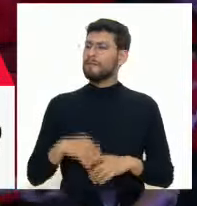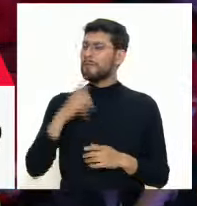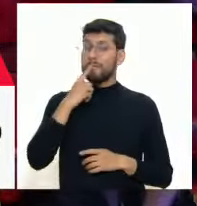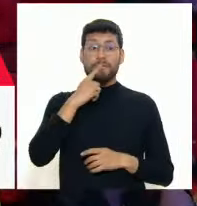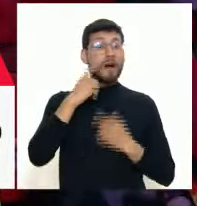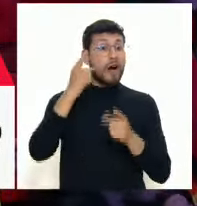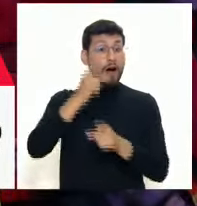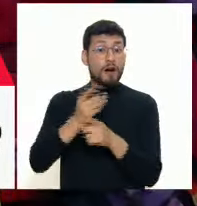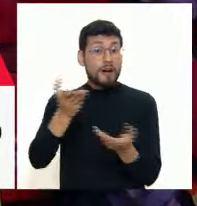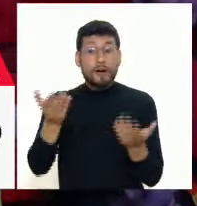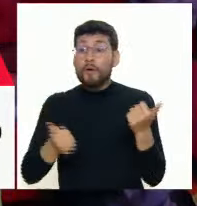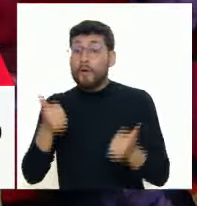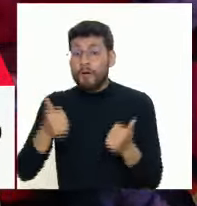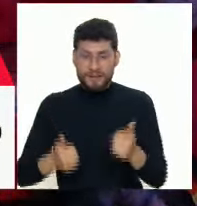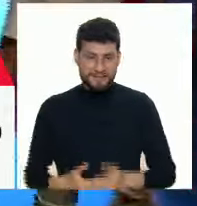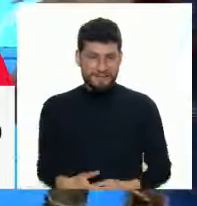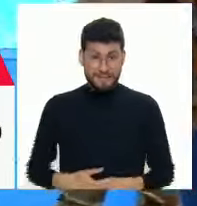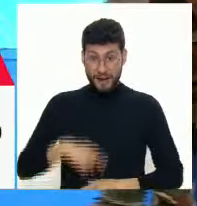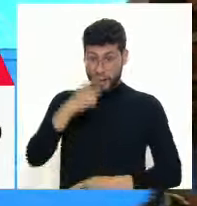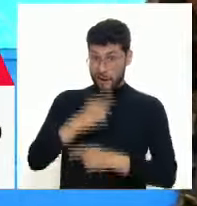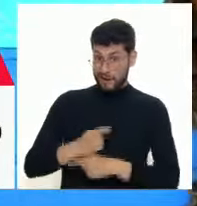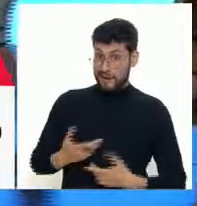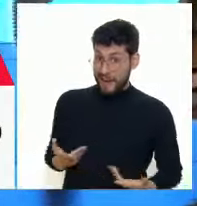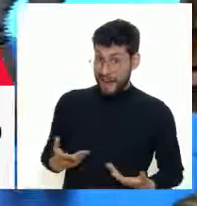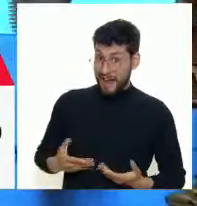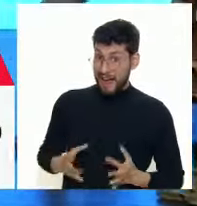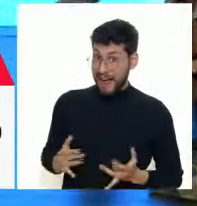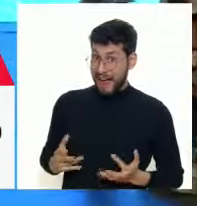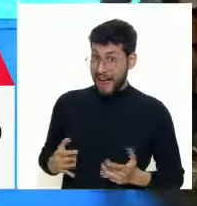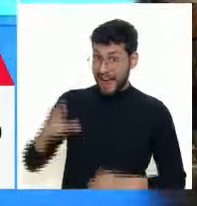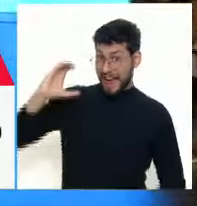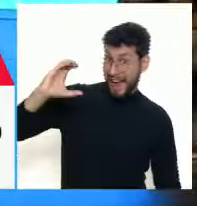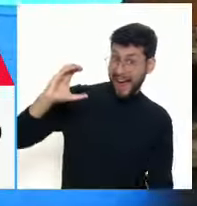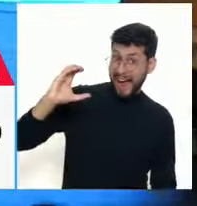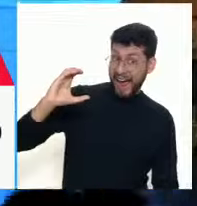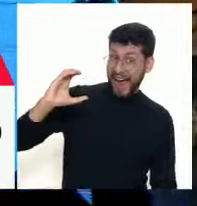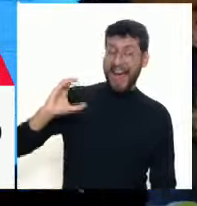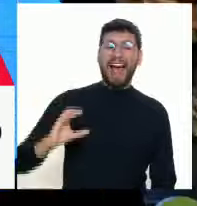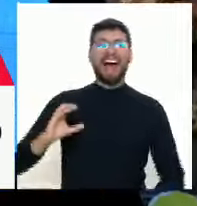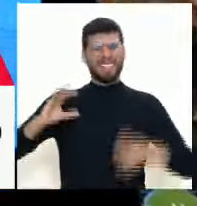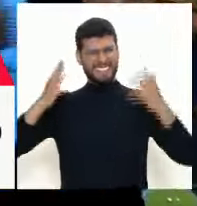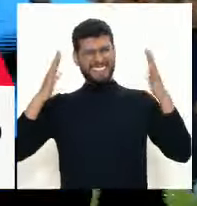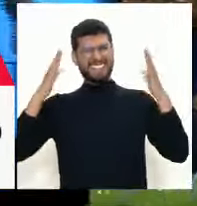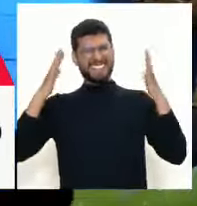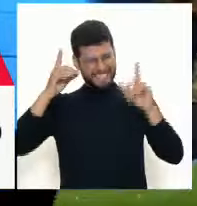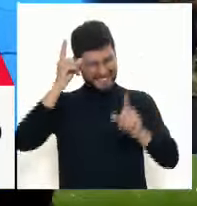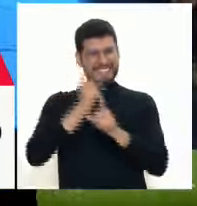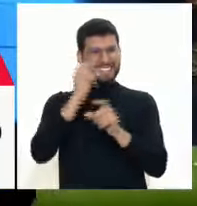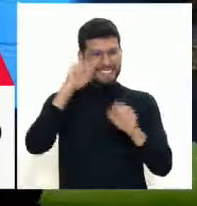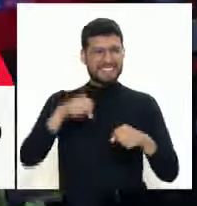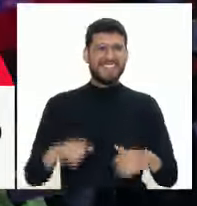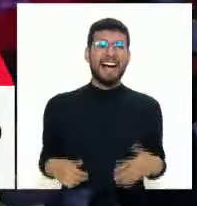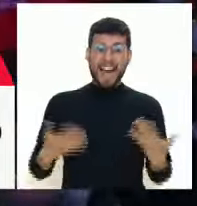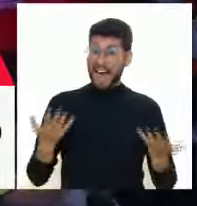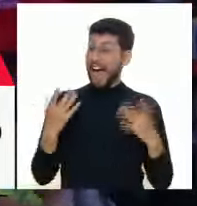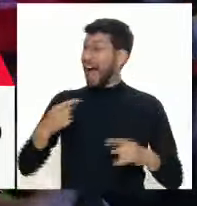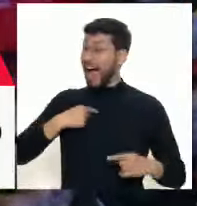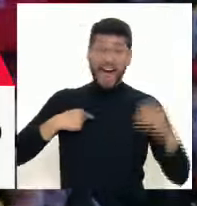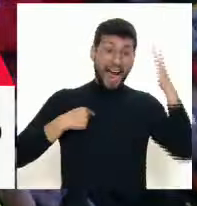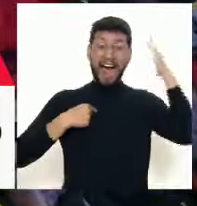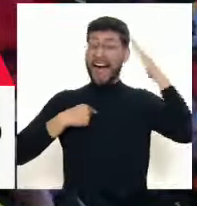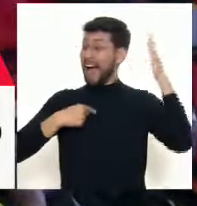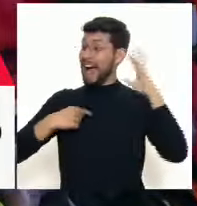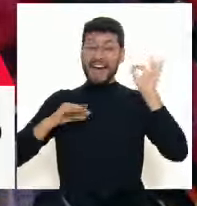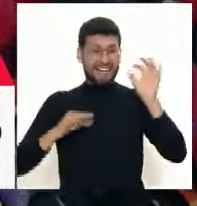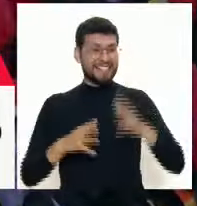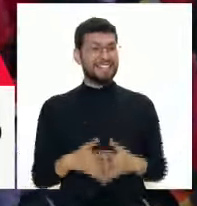¿Tienen sus respuestas? Pues la respuesta correcta es la C. ¡Eso! ¡Eso! ¡Yo también!